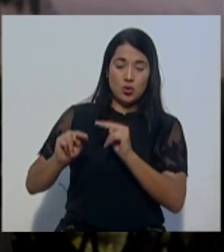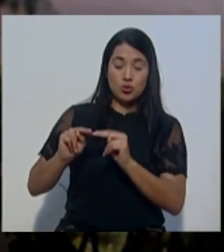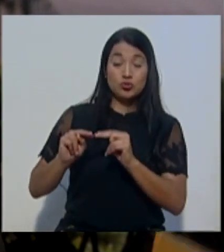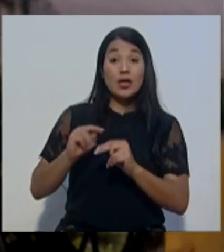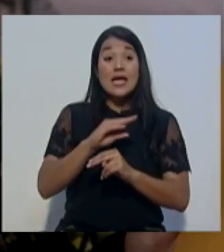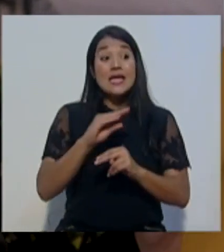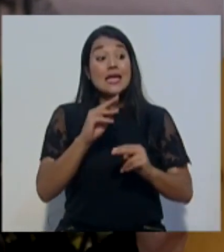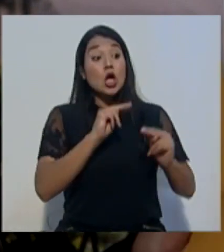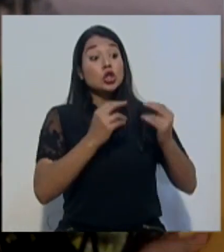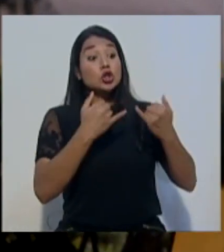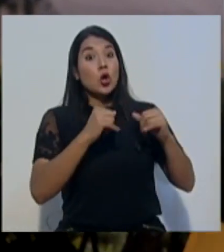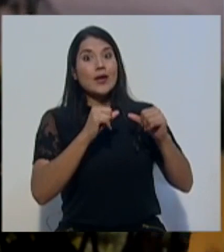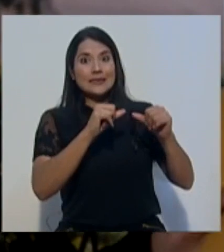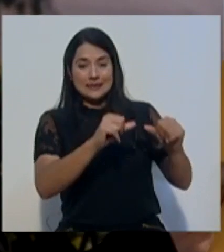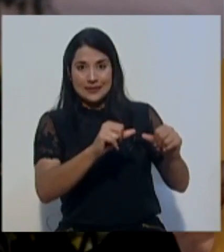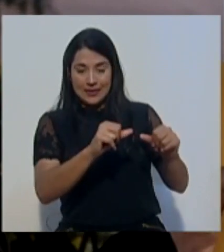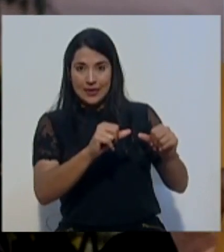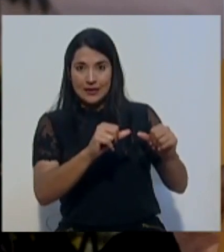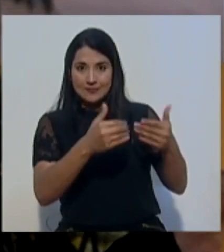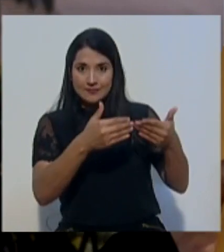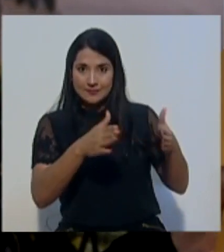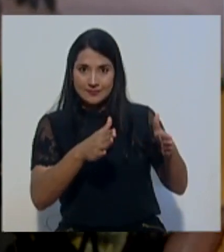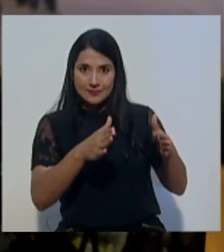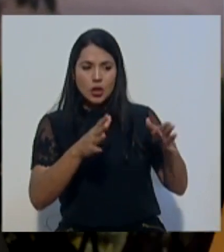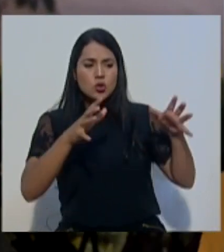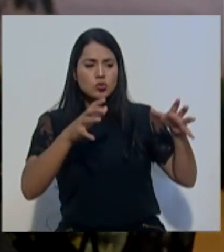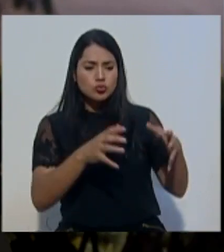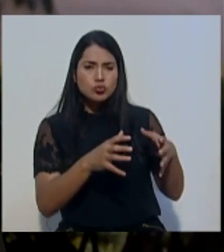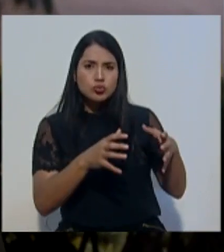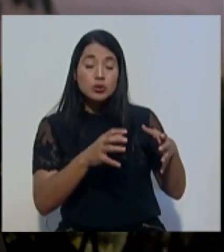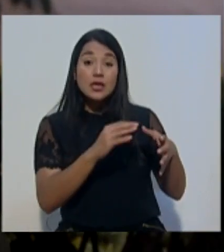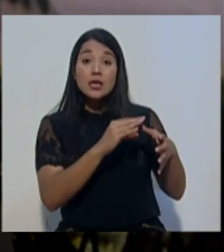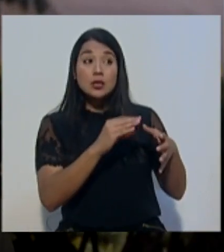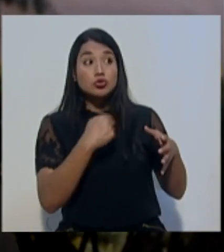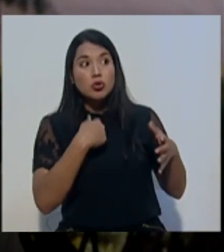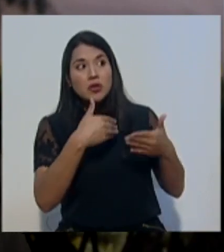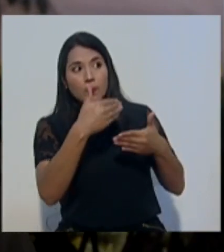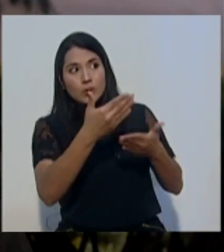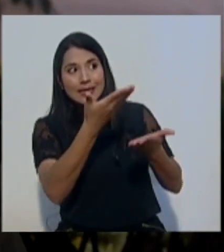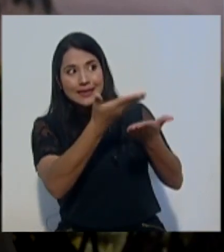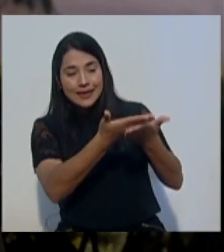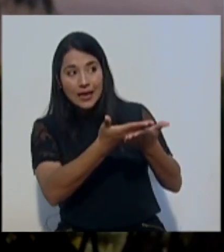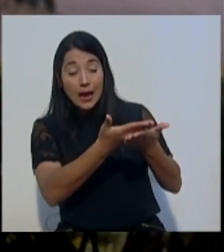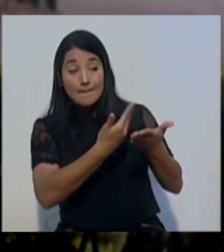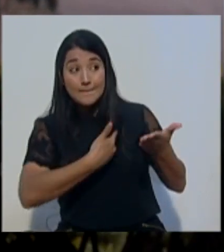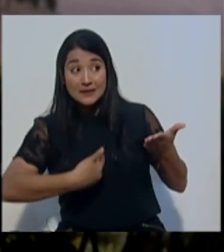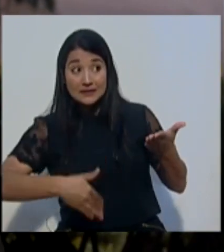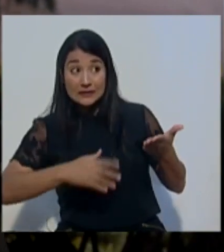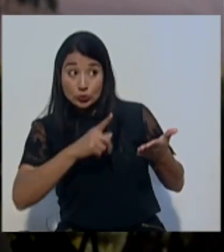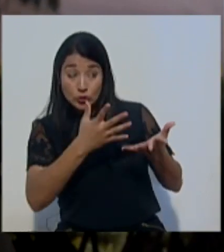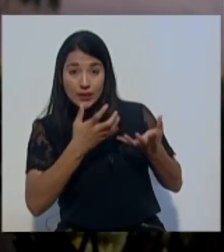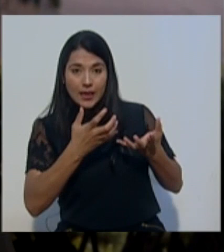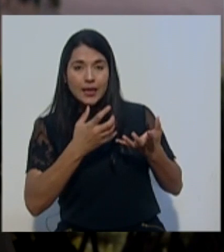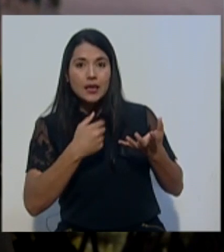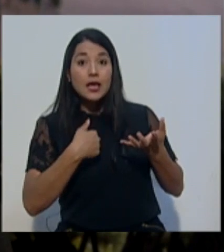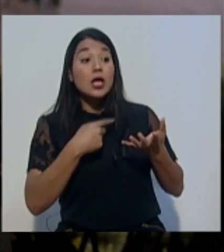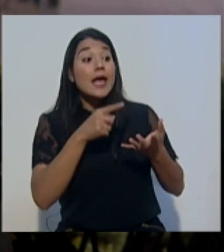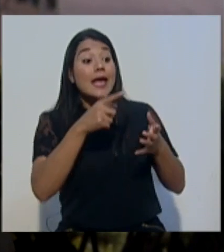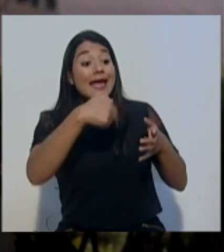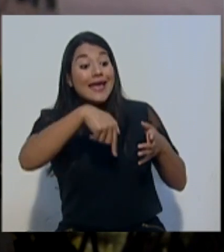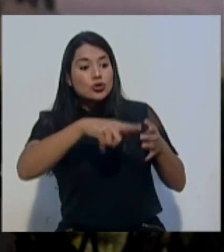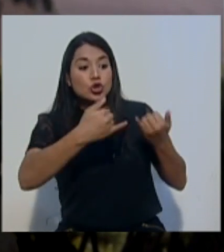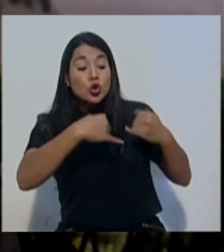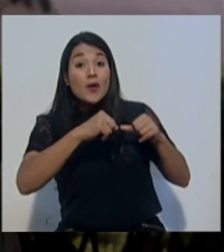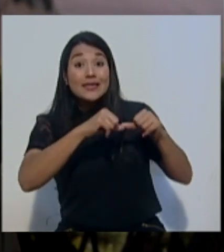momento en funcionamiento se reunieron y plantearon acá, ahora se la entrego si usted gusta, don Carlos, soluciones para que